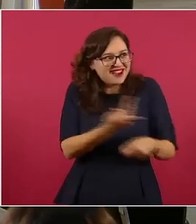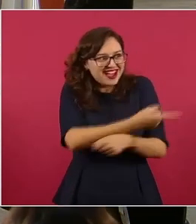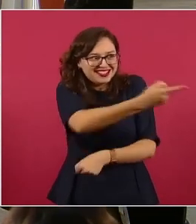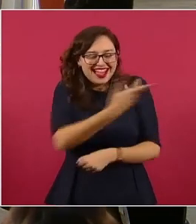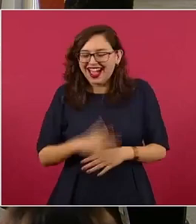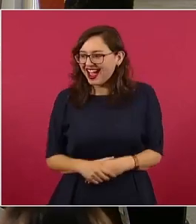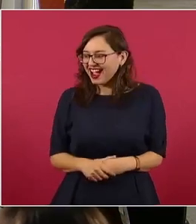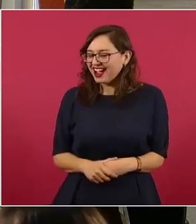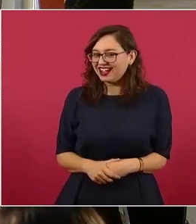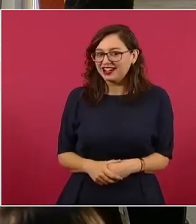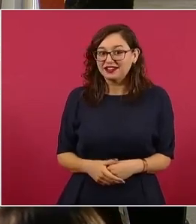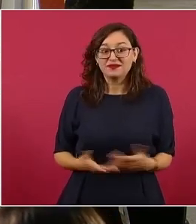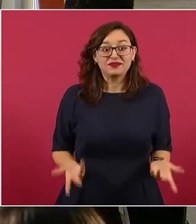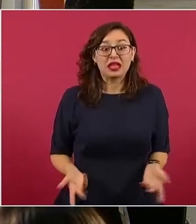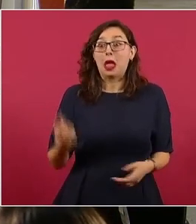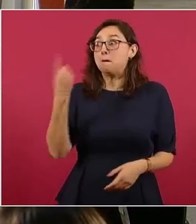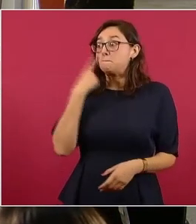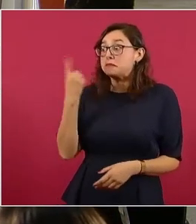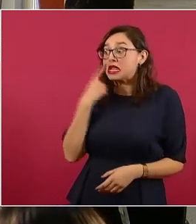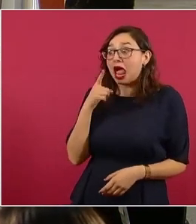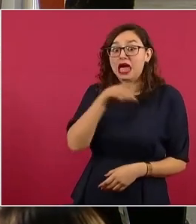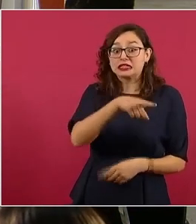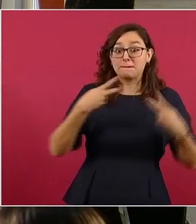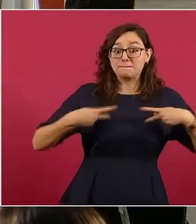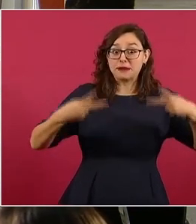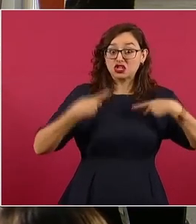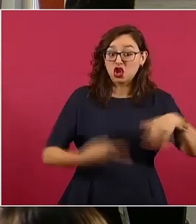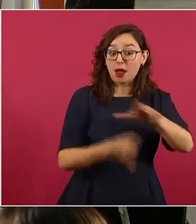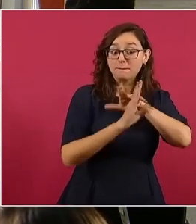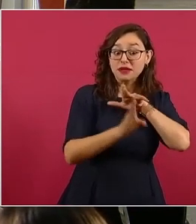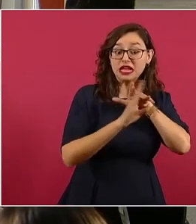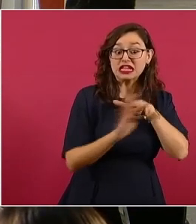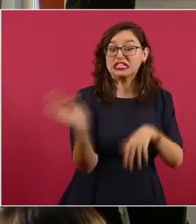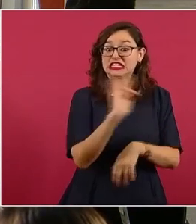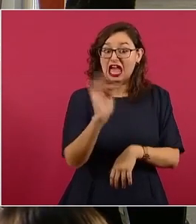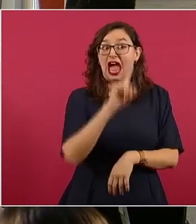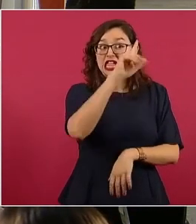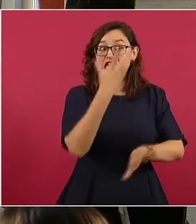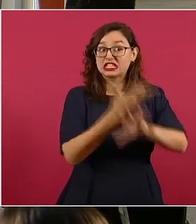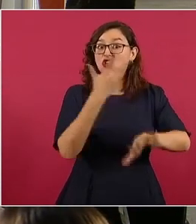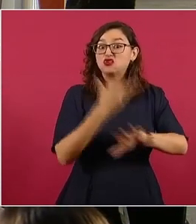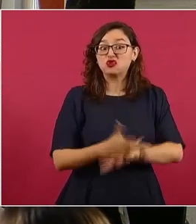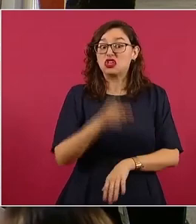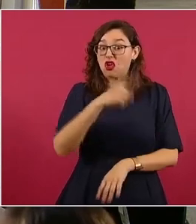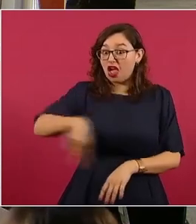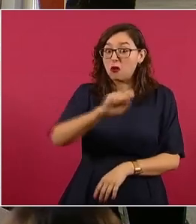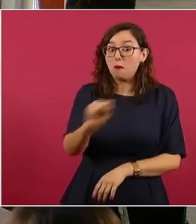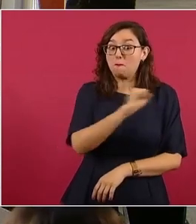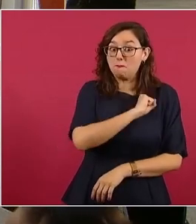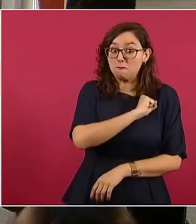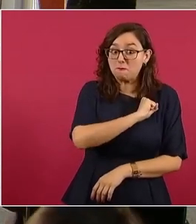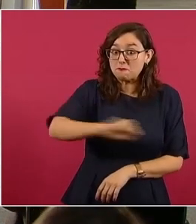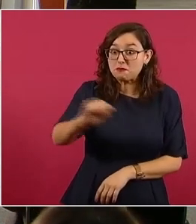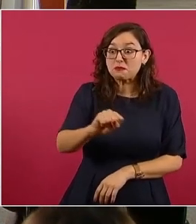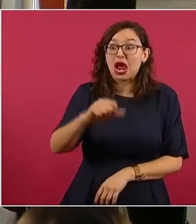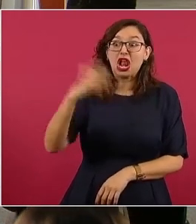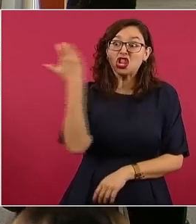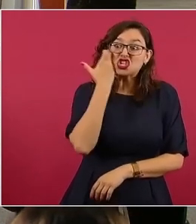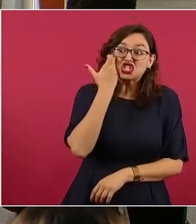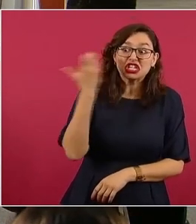sin documentación los estamos toledando en México y si les ocurre hacer una chingadera en Estados Unidos, lo van a declarar como terrorismo.